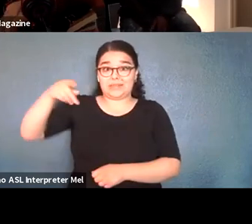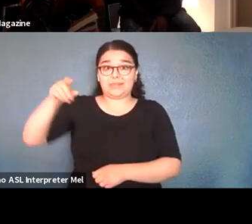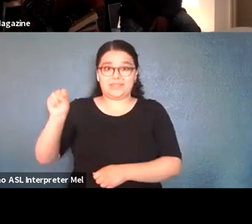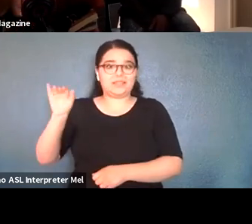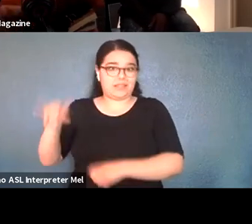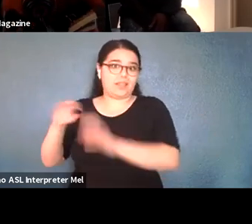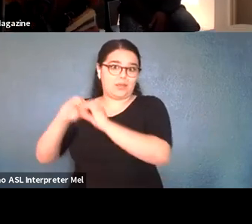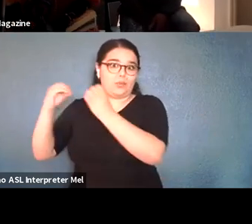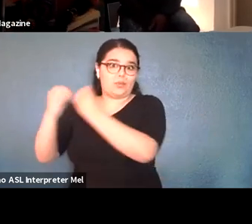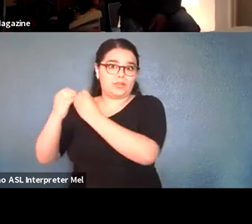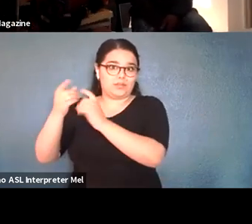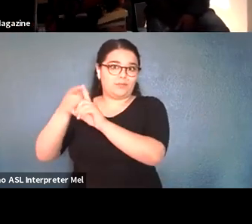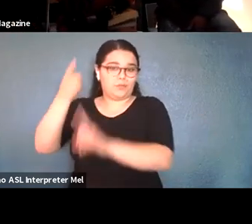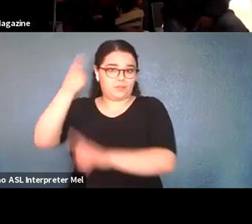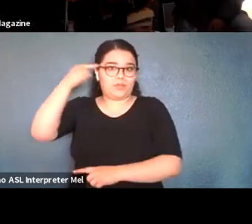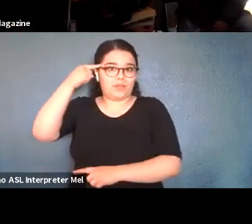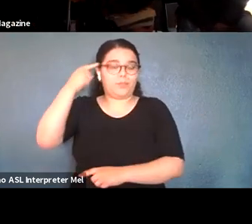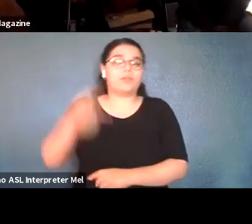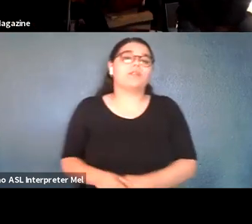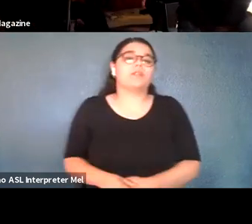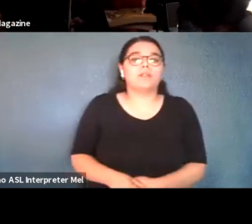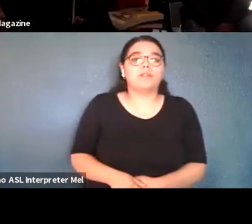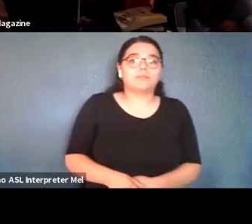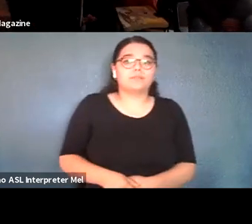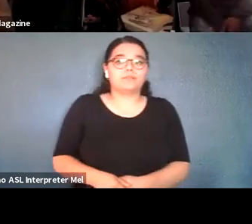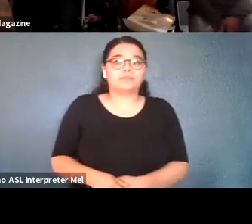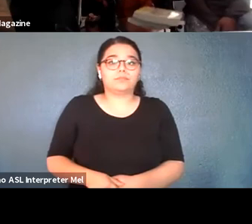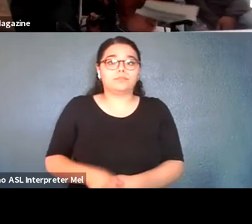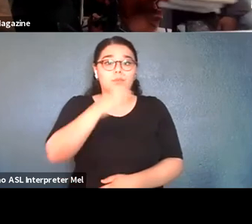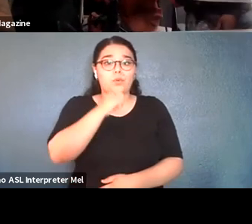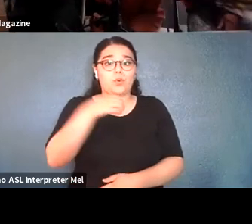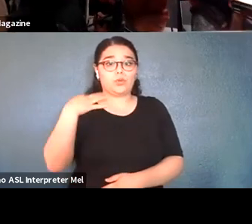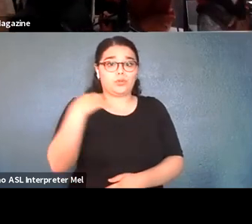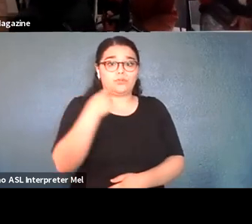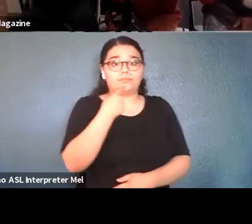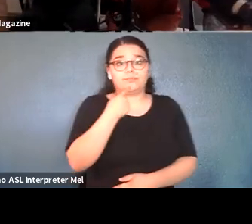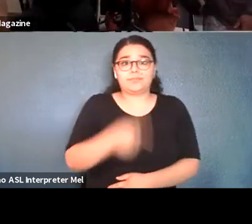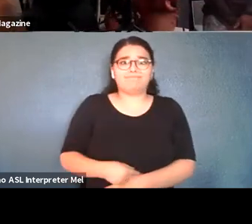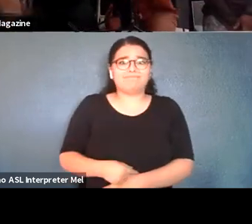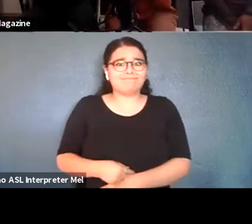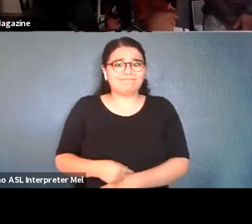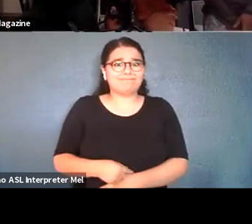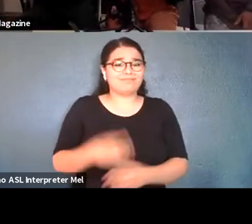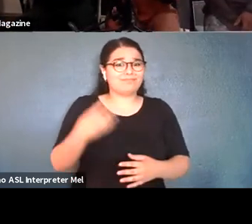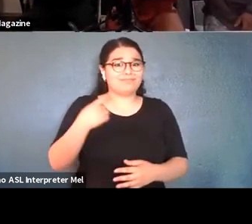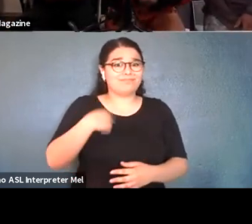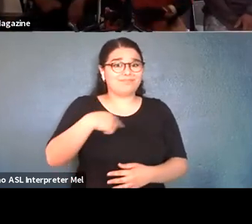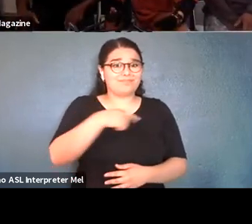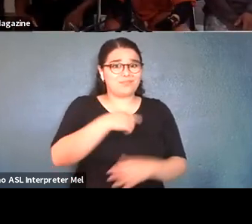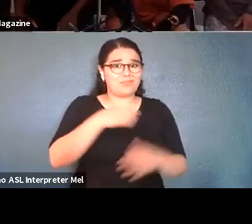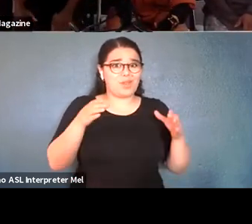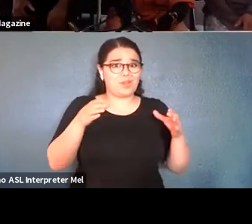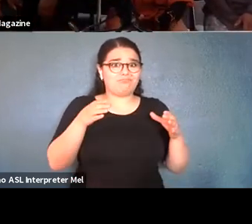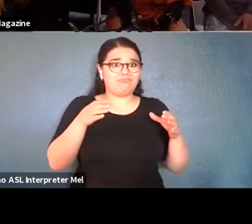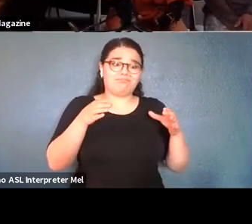So again, and Israel being one of our newest residents, but a family member, we're a very small